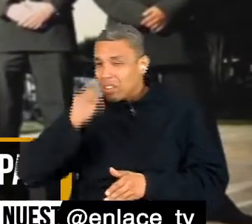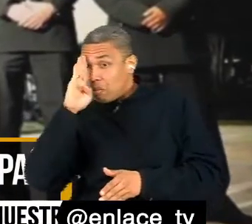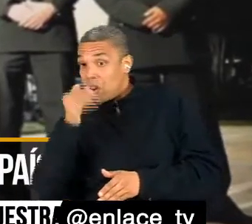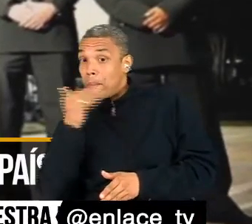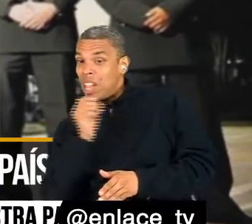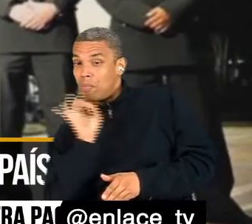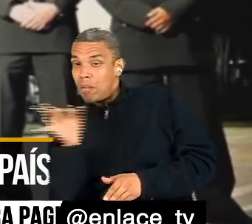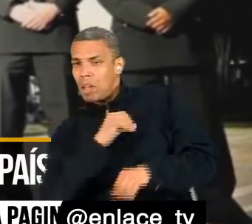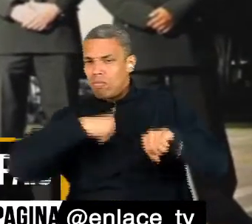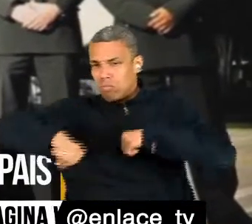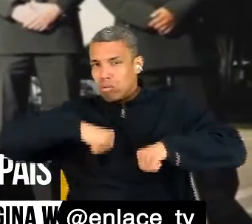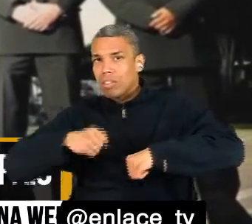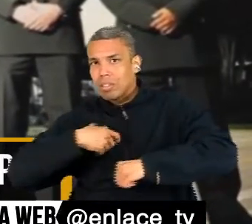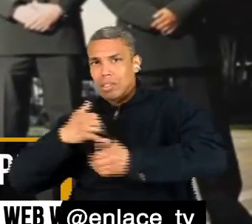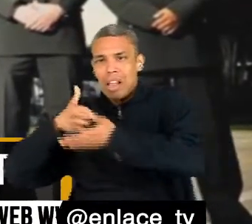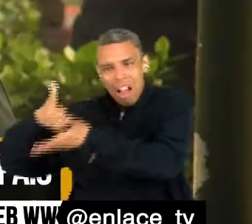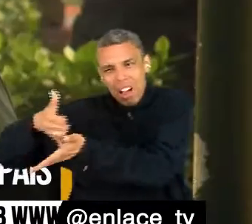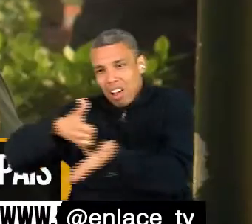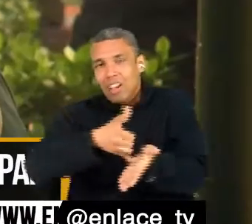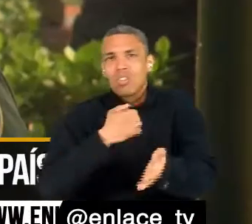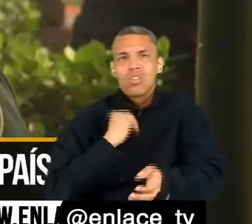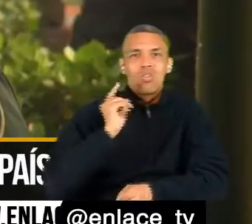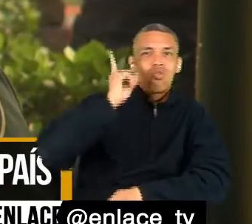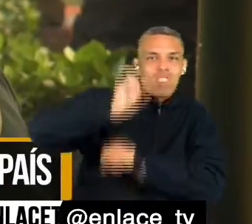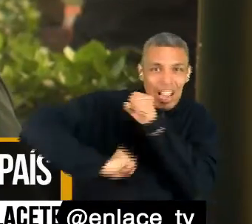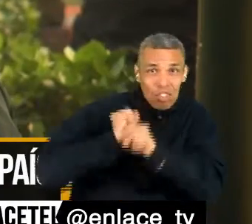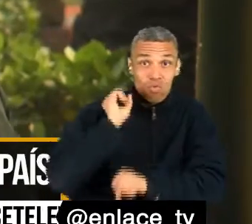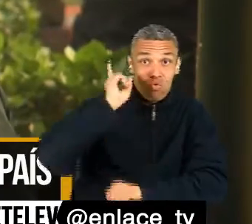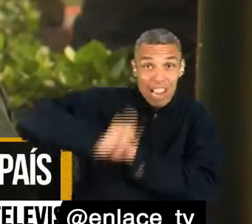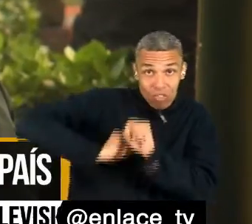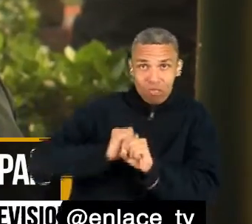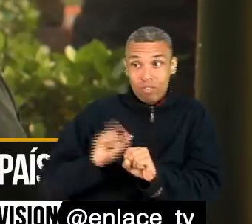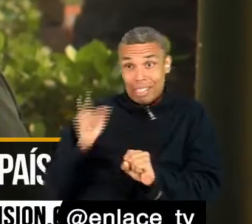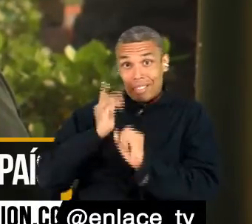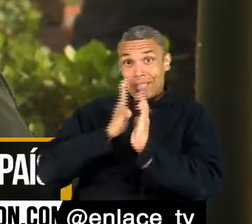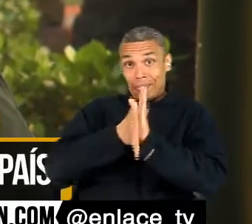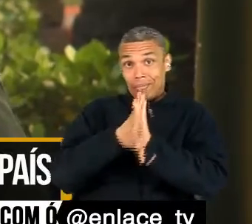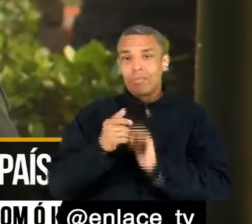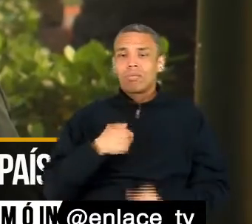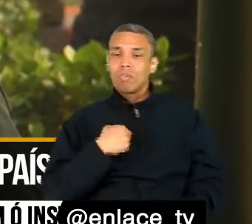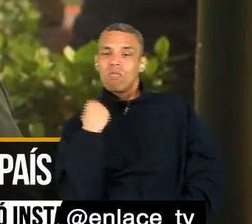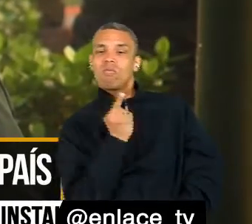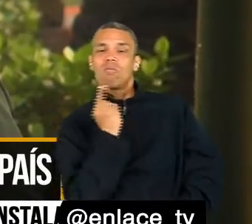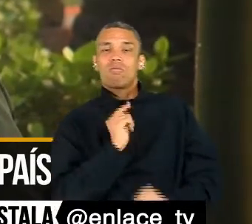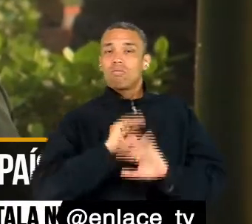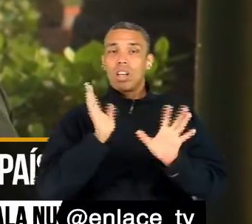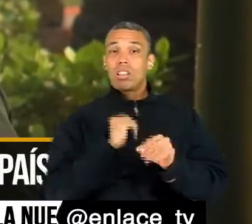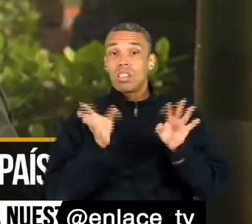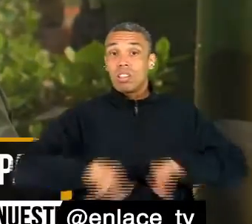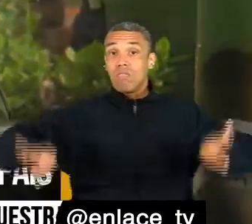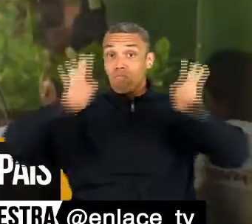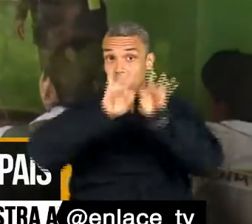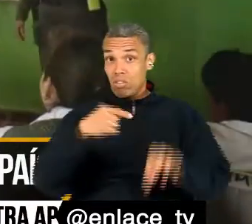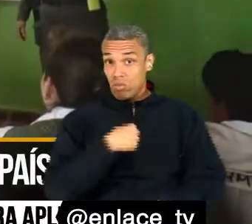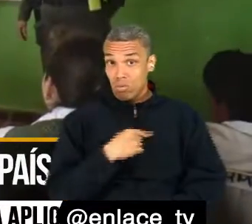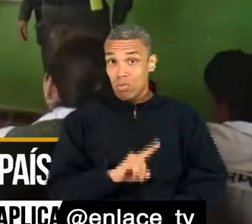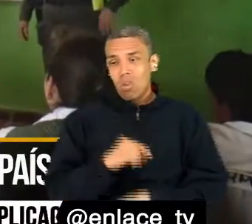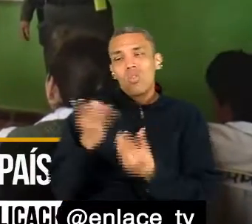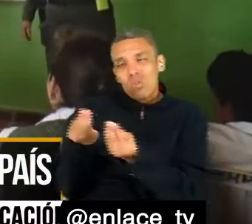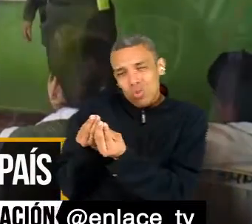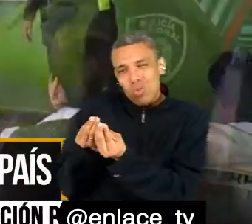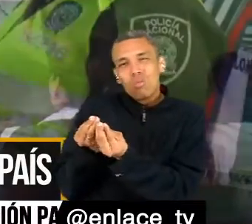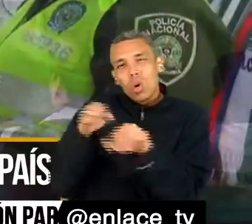servicio de apoyo a la comunidad. No todo esto lo hago yo solo, sino con un fuerte equipo que tengo, un equipo de prevención. Por su